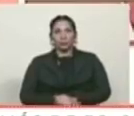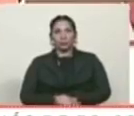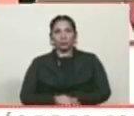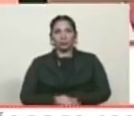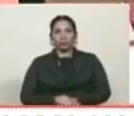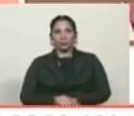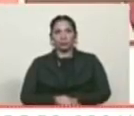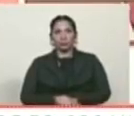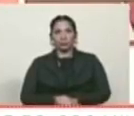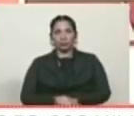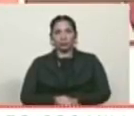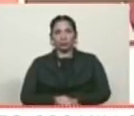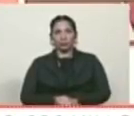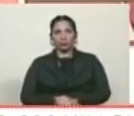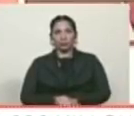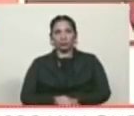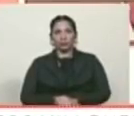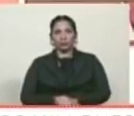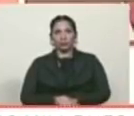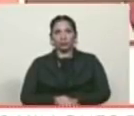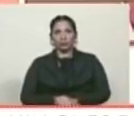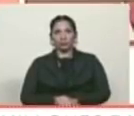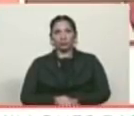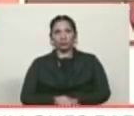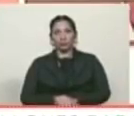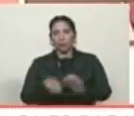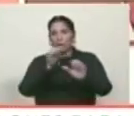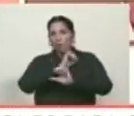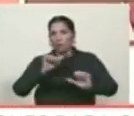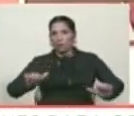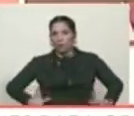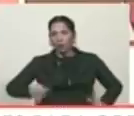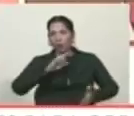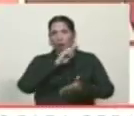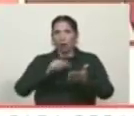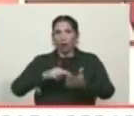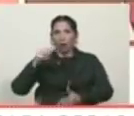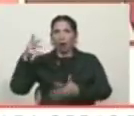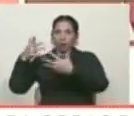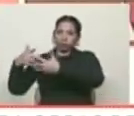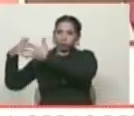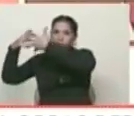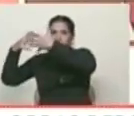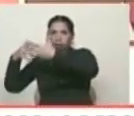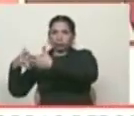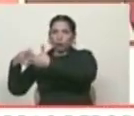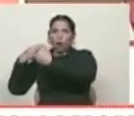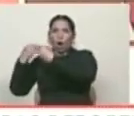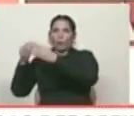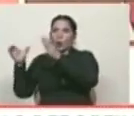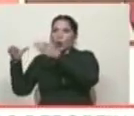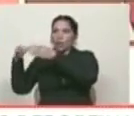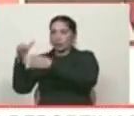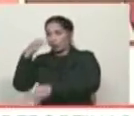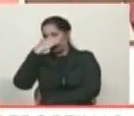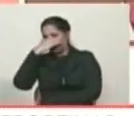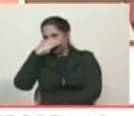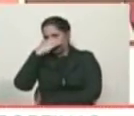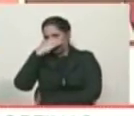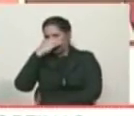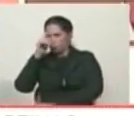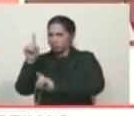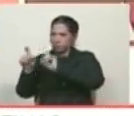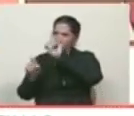informa, declara a las Fuerzas Armadas de Estados Unidos como una organización terrorista. Habría que preguntarle a los